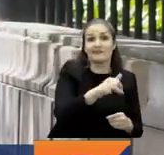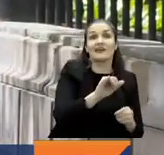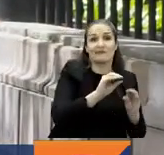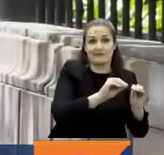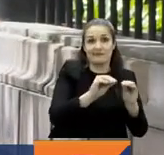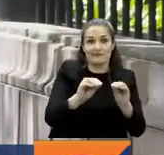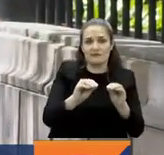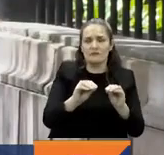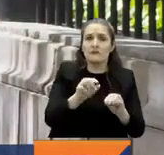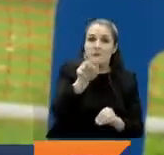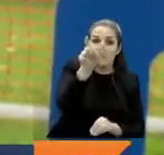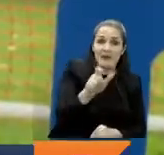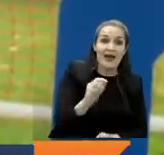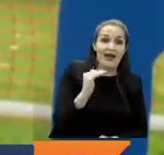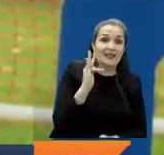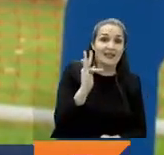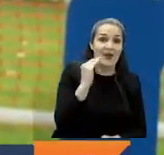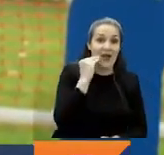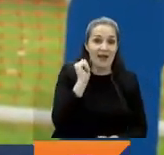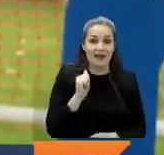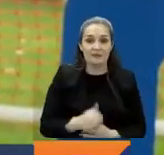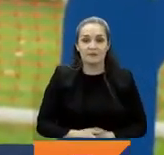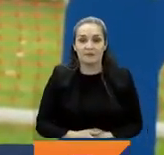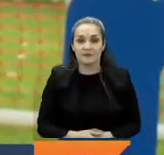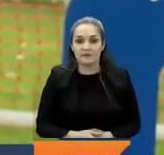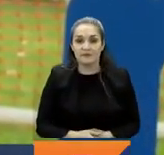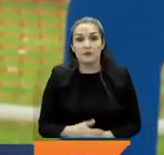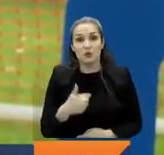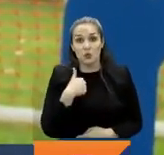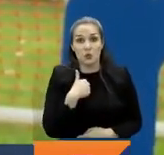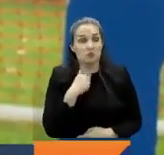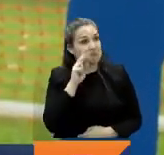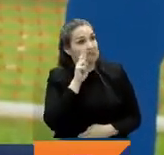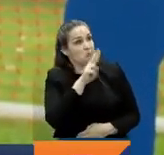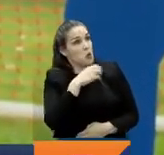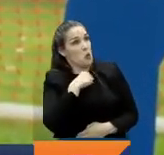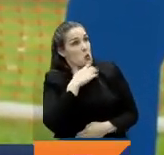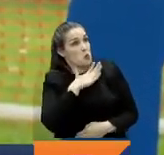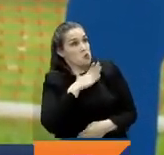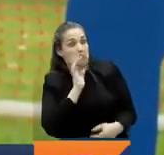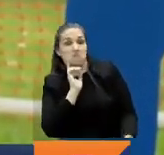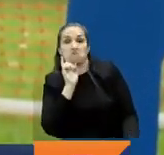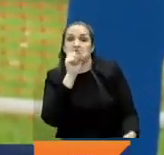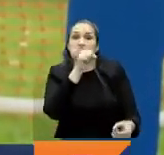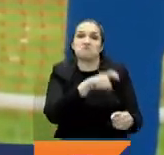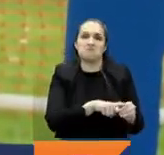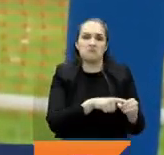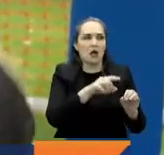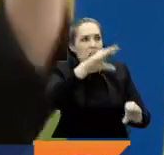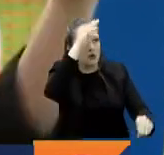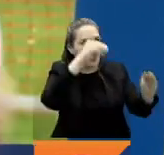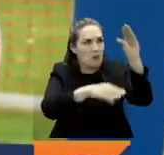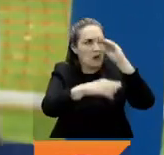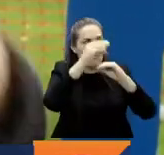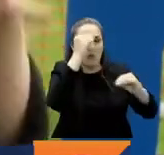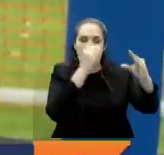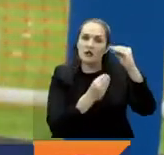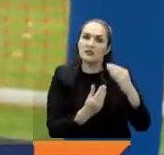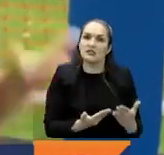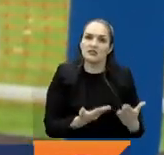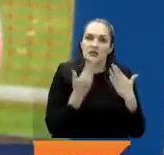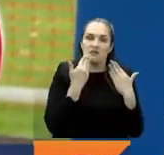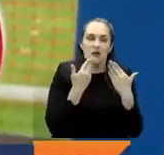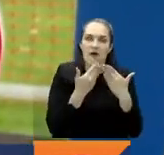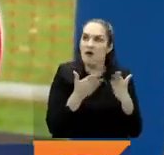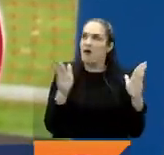programa. Misión TIC como que me dio esa oportunidad de profundizar en eso y como que me abrió una ventana como un mundo